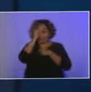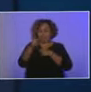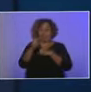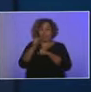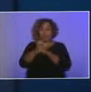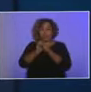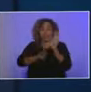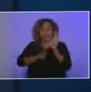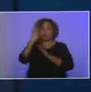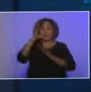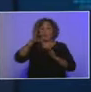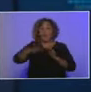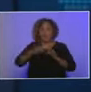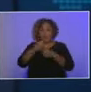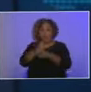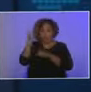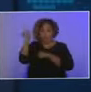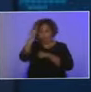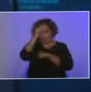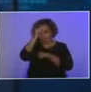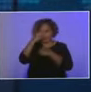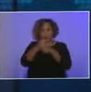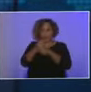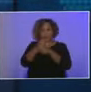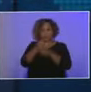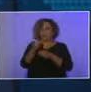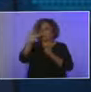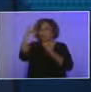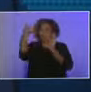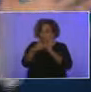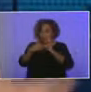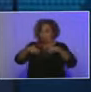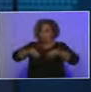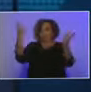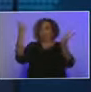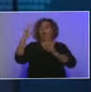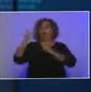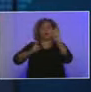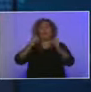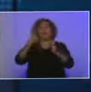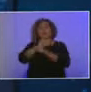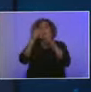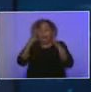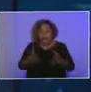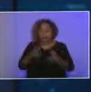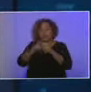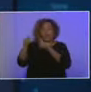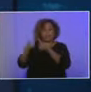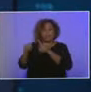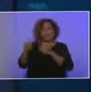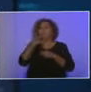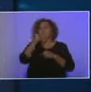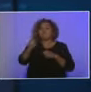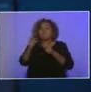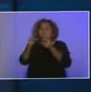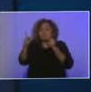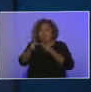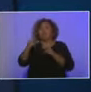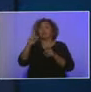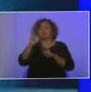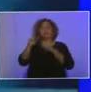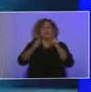el Desarrollo de la Mujer en Arecibo, e hicimos casi 10.000 y las regalamos a los empleados, a las diferentes égidas y los empleados